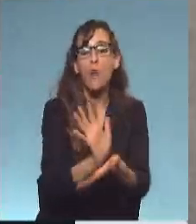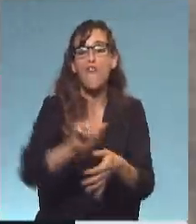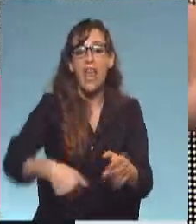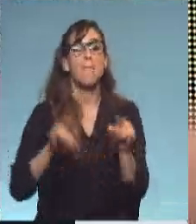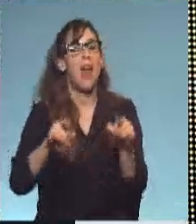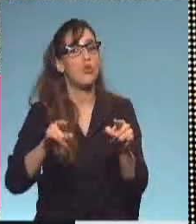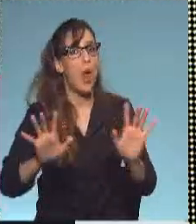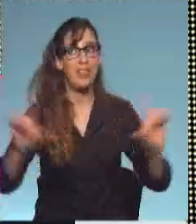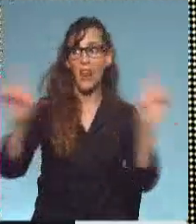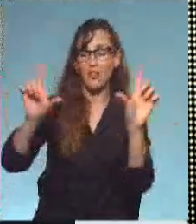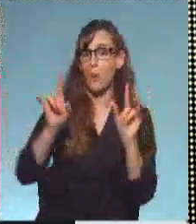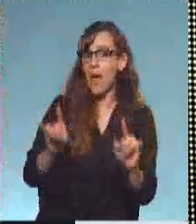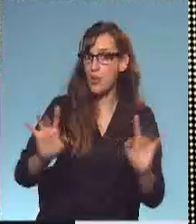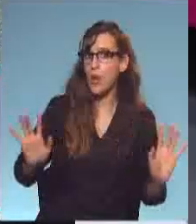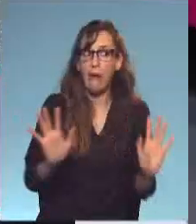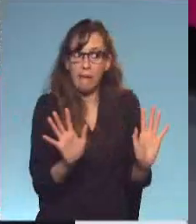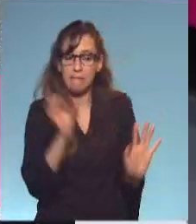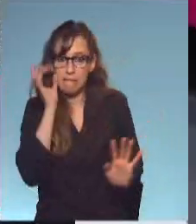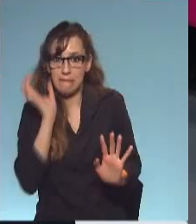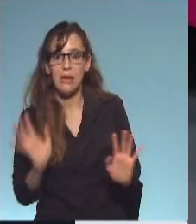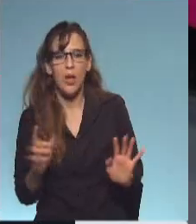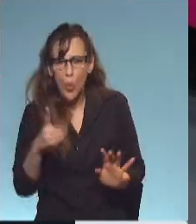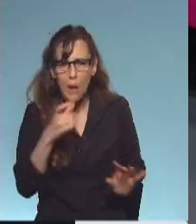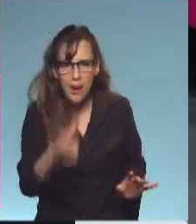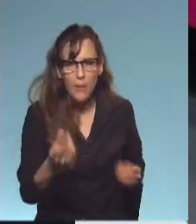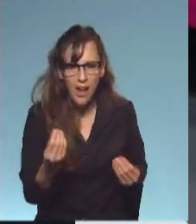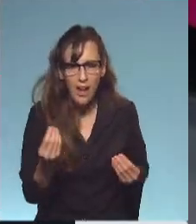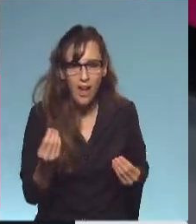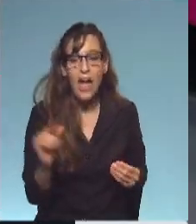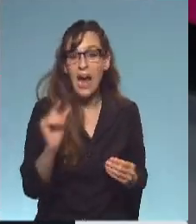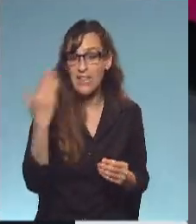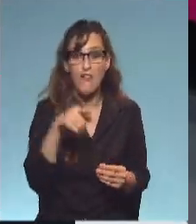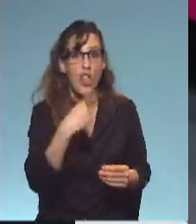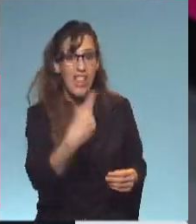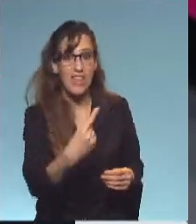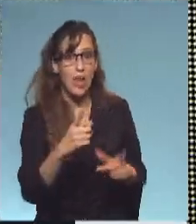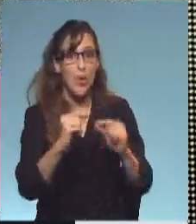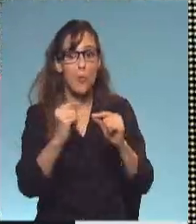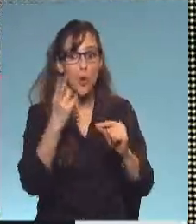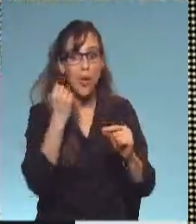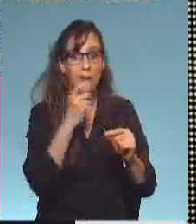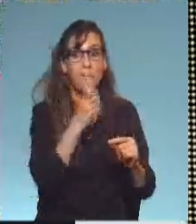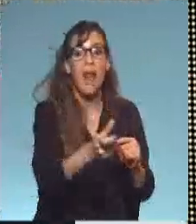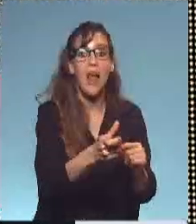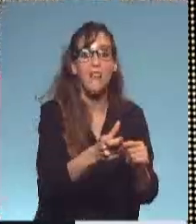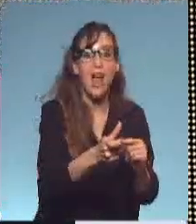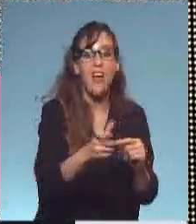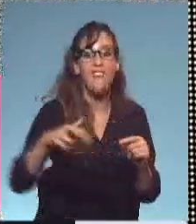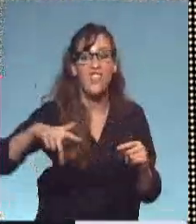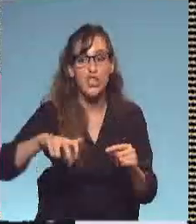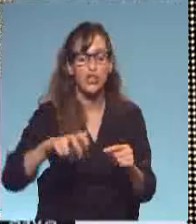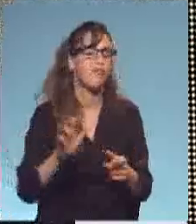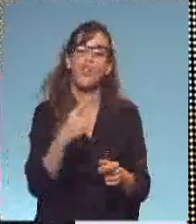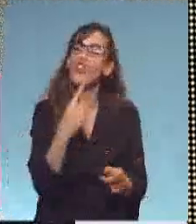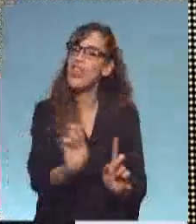vas. ¿Qué no importa. Sí. Entonces, ¿qué palabra? No, la que dijiste vos, la que tenés en la memoria del 9. Sí. Ah, el no bicho, la bicha, se